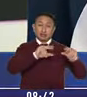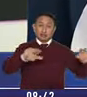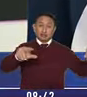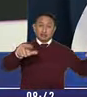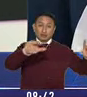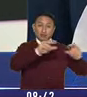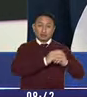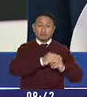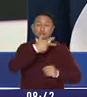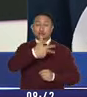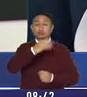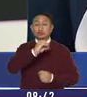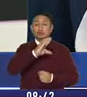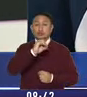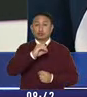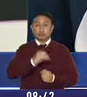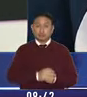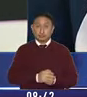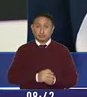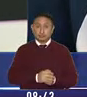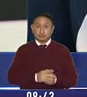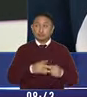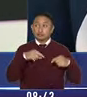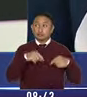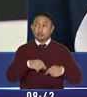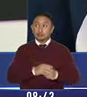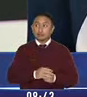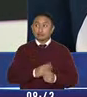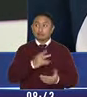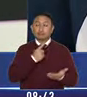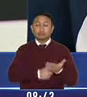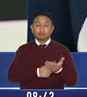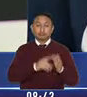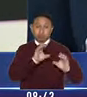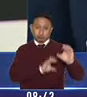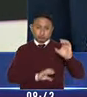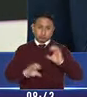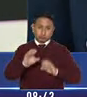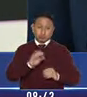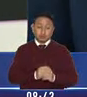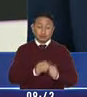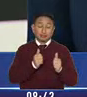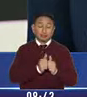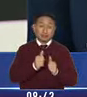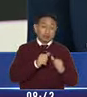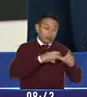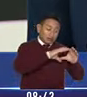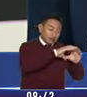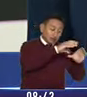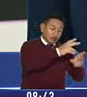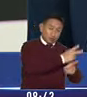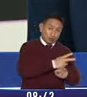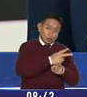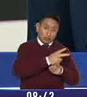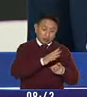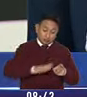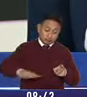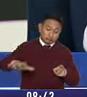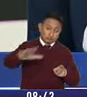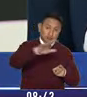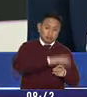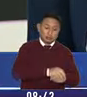biosfera del Chocó Andino, donde inclusive hay los estudios científicos, por cada hectárea de cuidado del Chocó